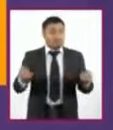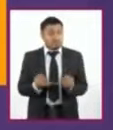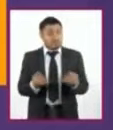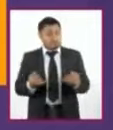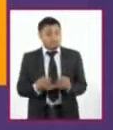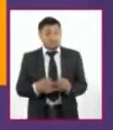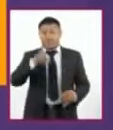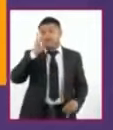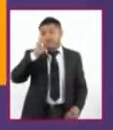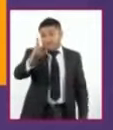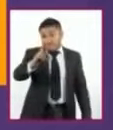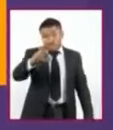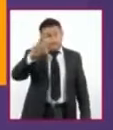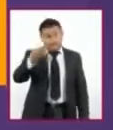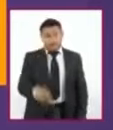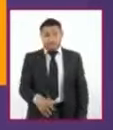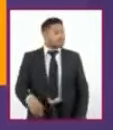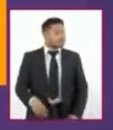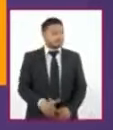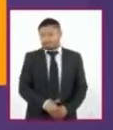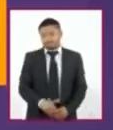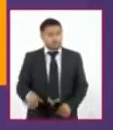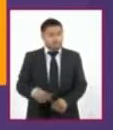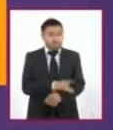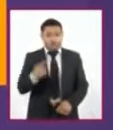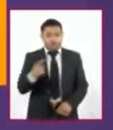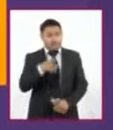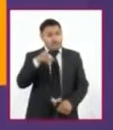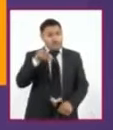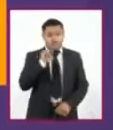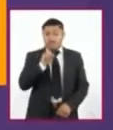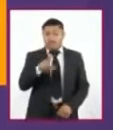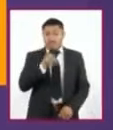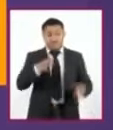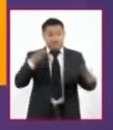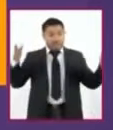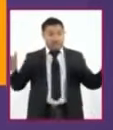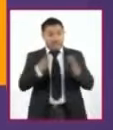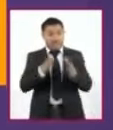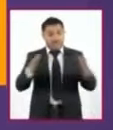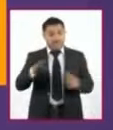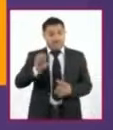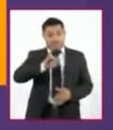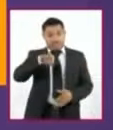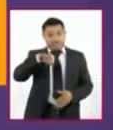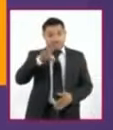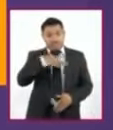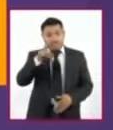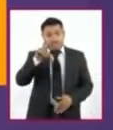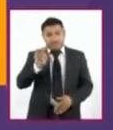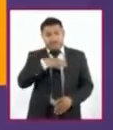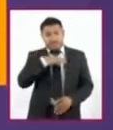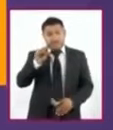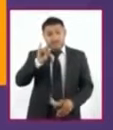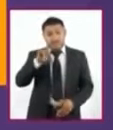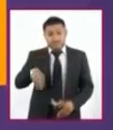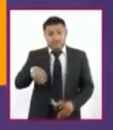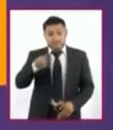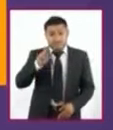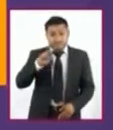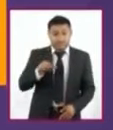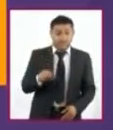Inciso D, no son simétricas, porque no están a la misma distancia del eje de simetría, aun cuando es la misma